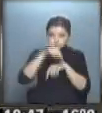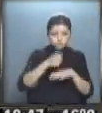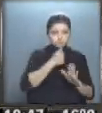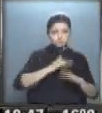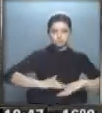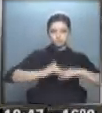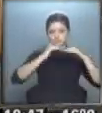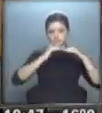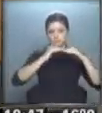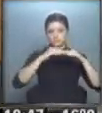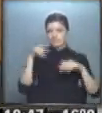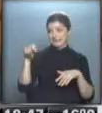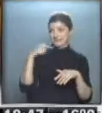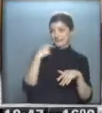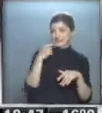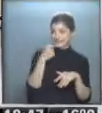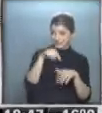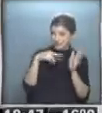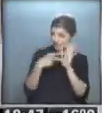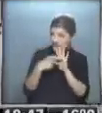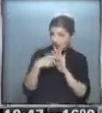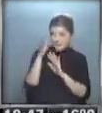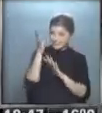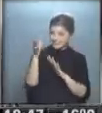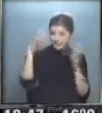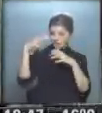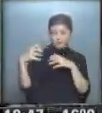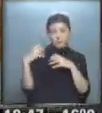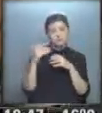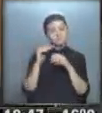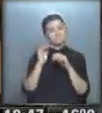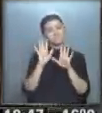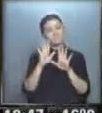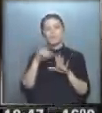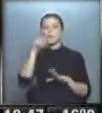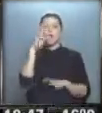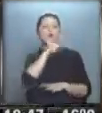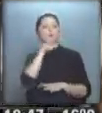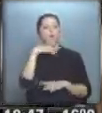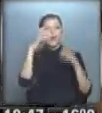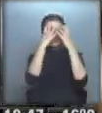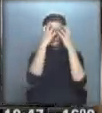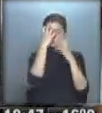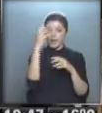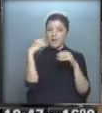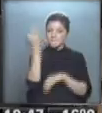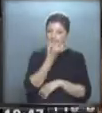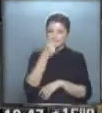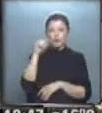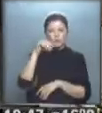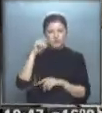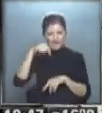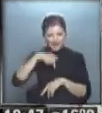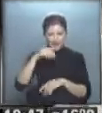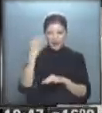mucho, estaríamos listos. A ver, la señora vino con el snorkel. Bueno, usted vive en Saavedra, se está acostumbrando,